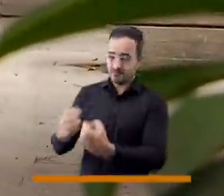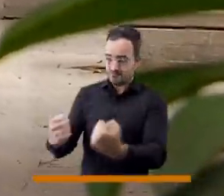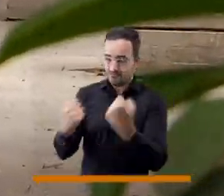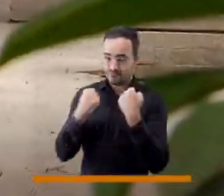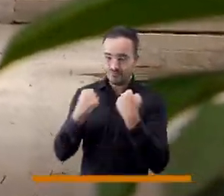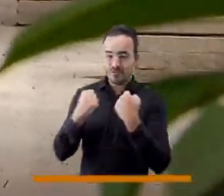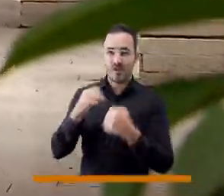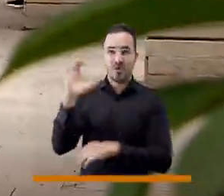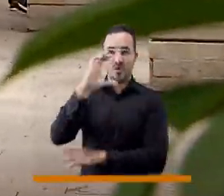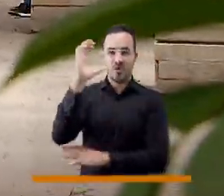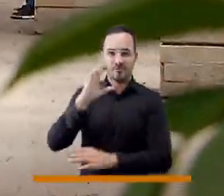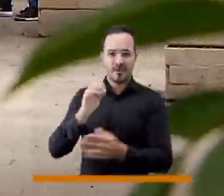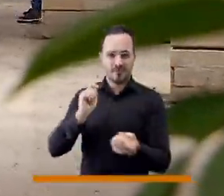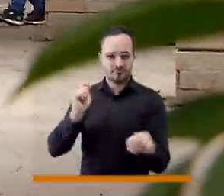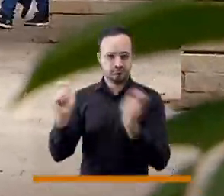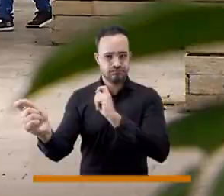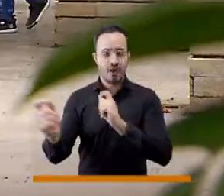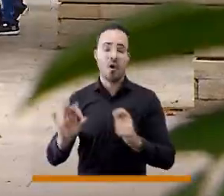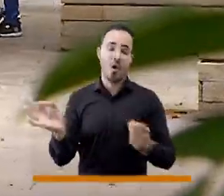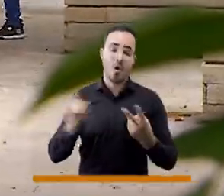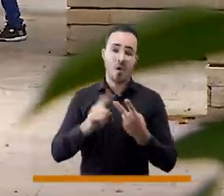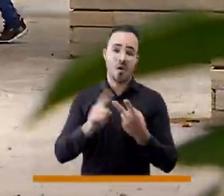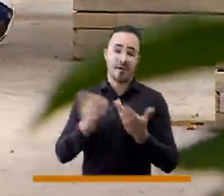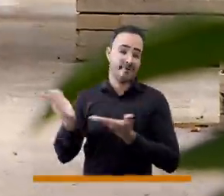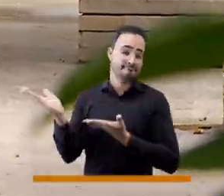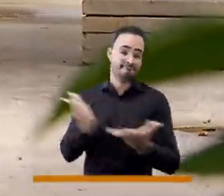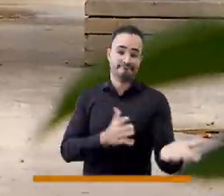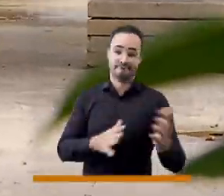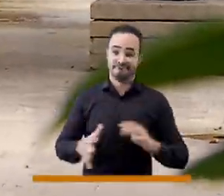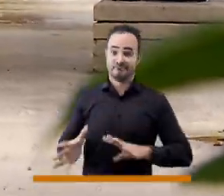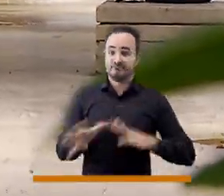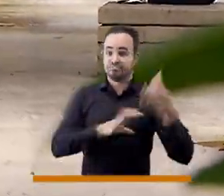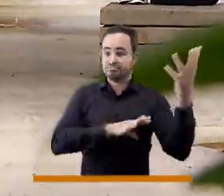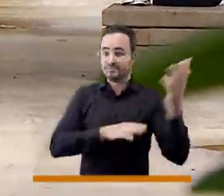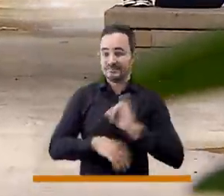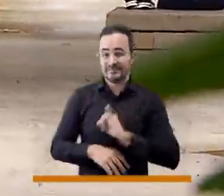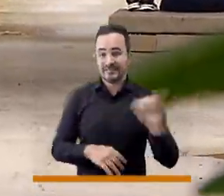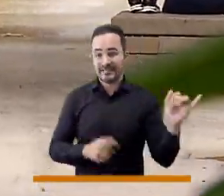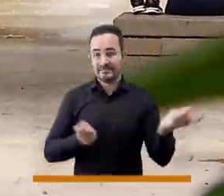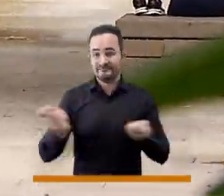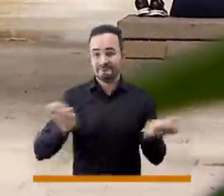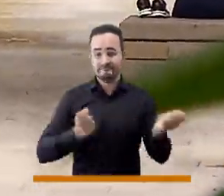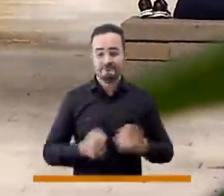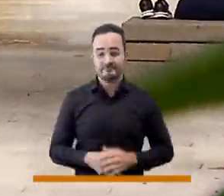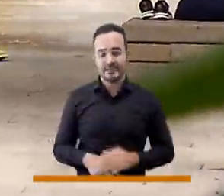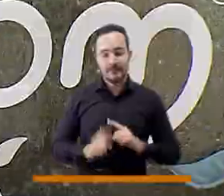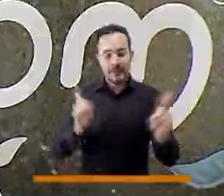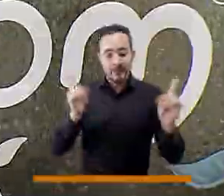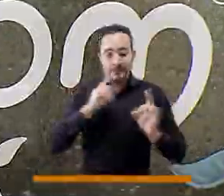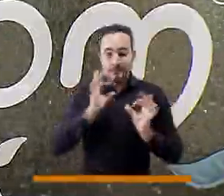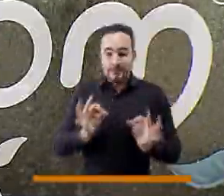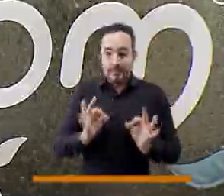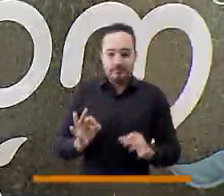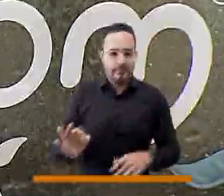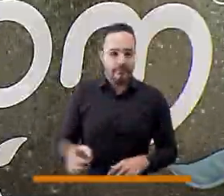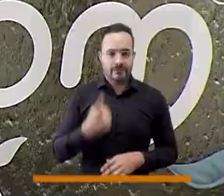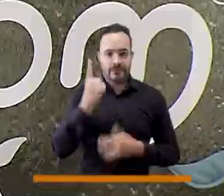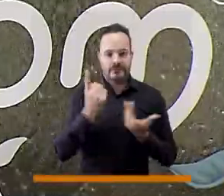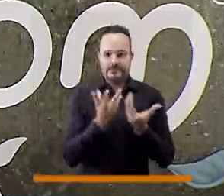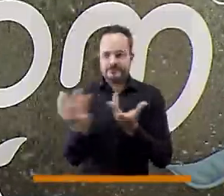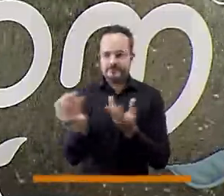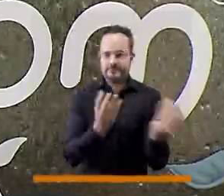Colombia, pero también vemos cómo va a haber una polarización sin precedentes en este